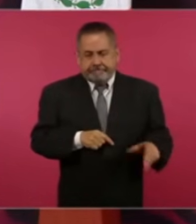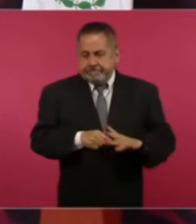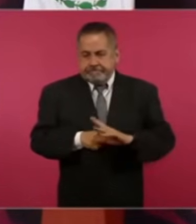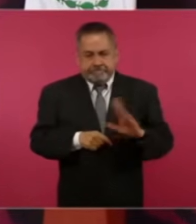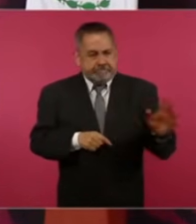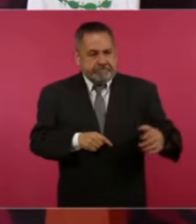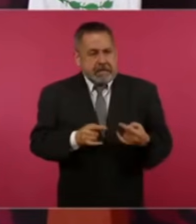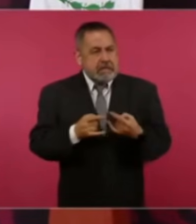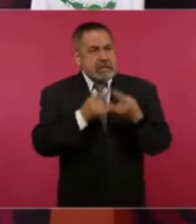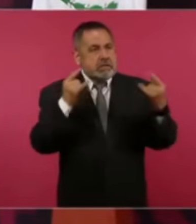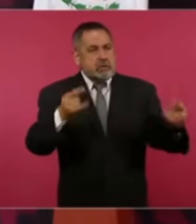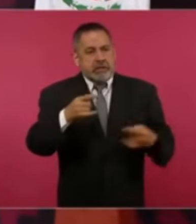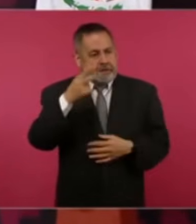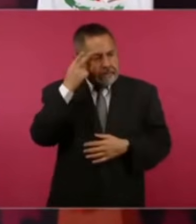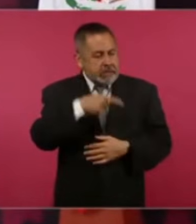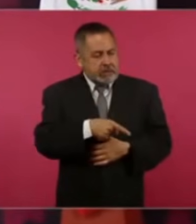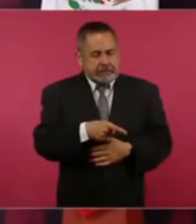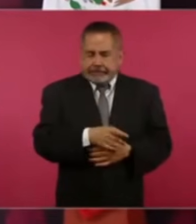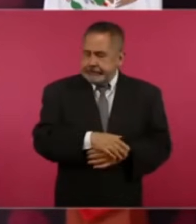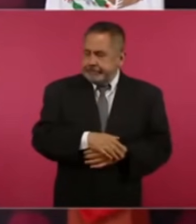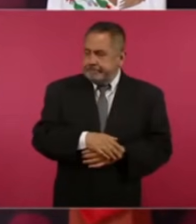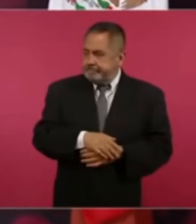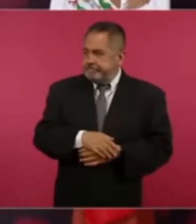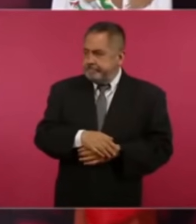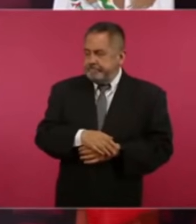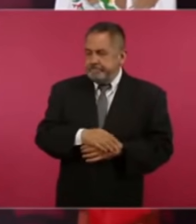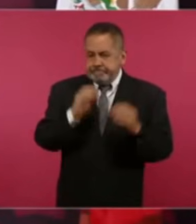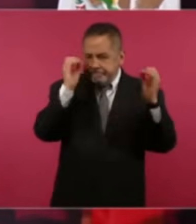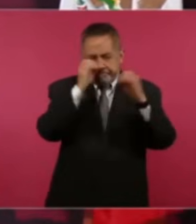de la historia de nuestro país,